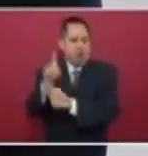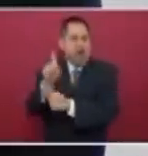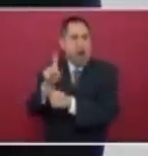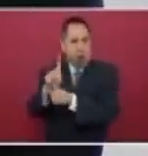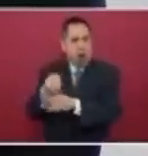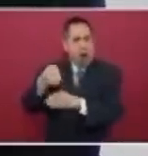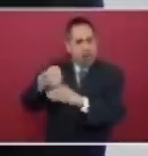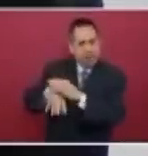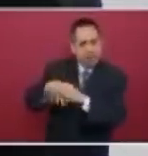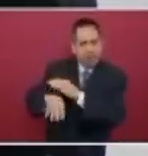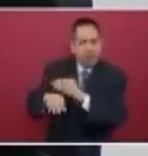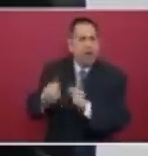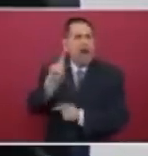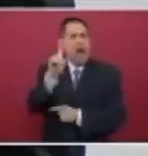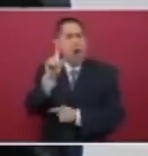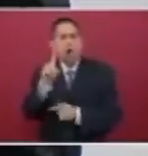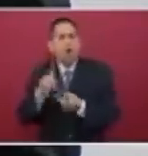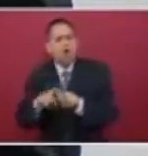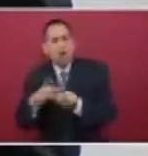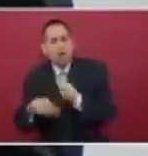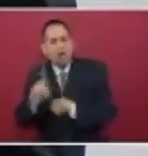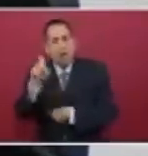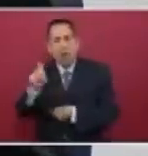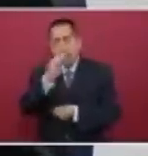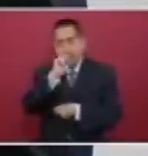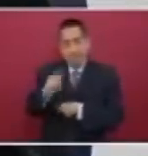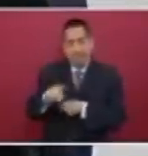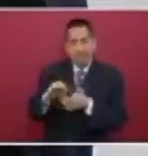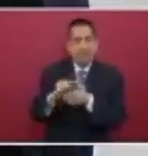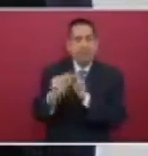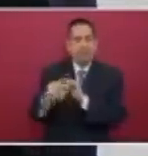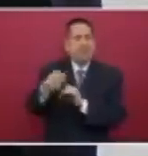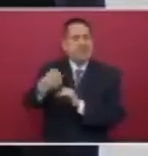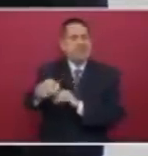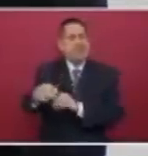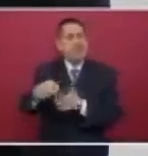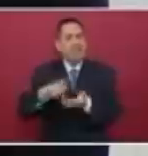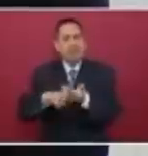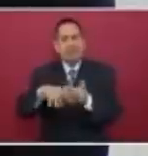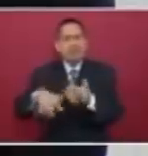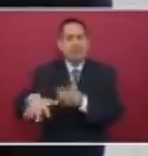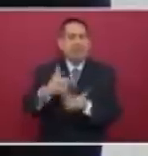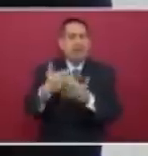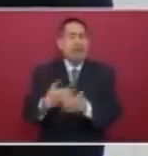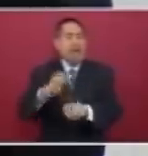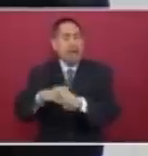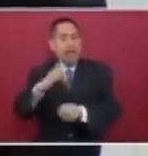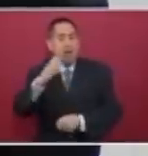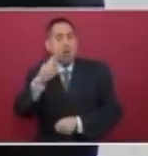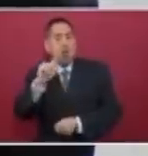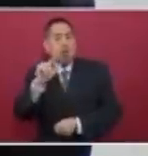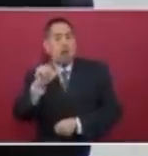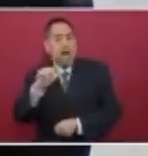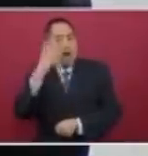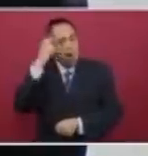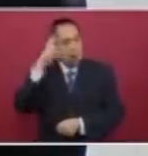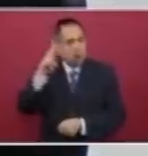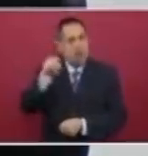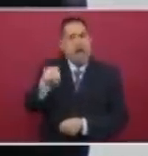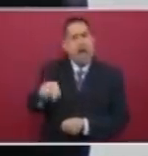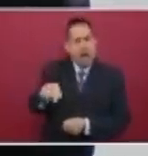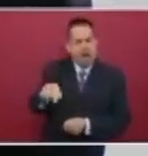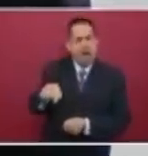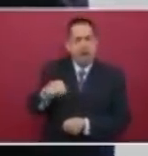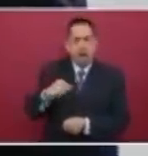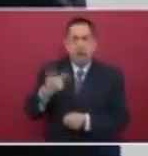caso van a ser aguas provenientes de la planta de tratamiento residual de cuautla y en la cual ha habido una